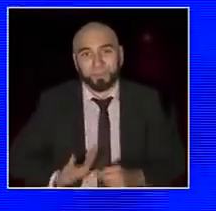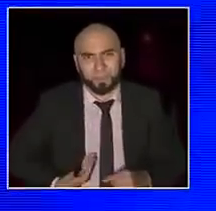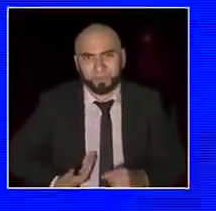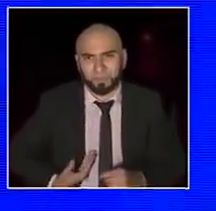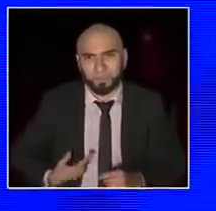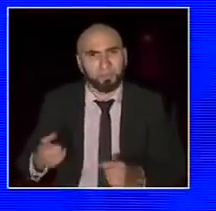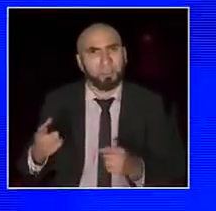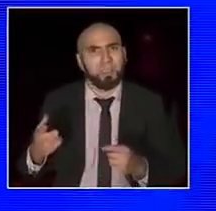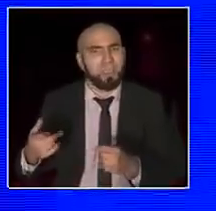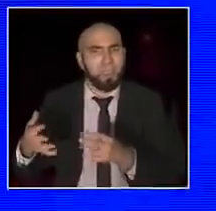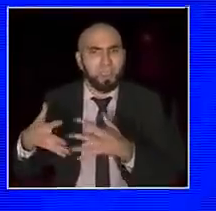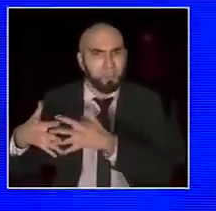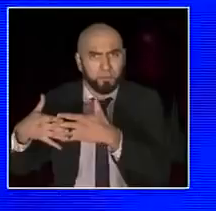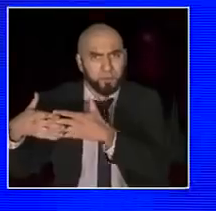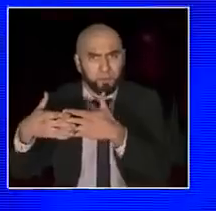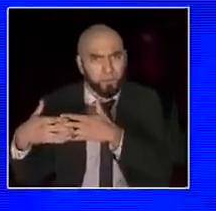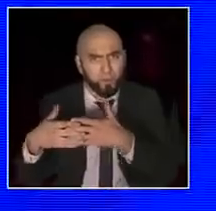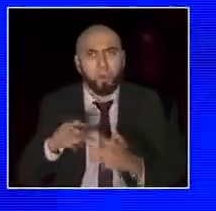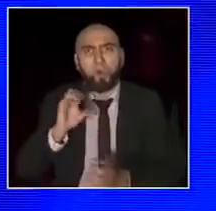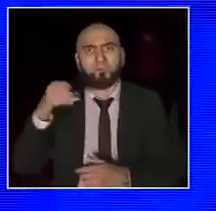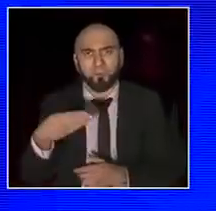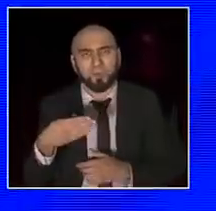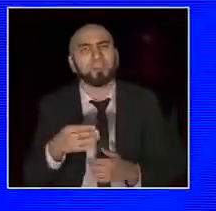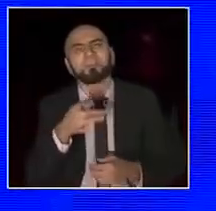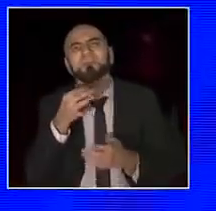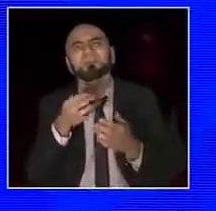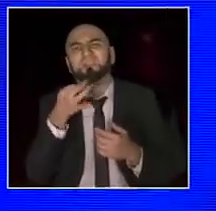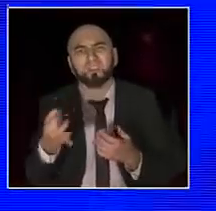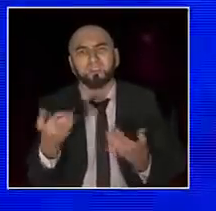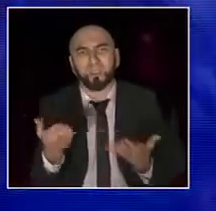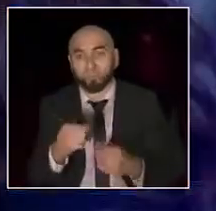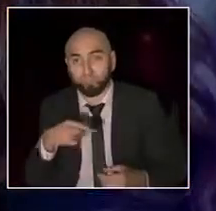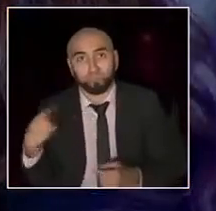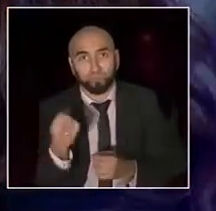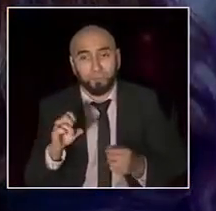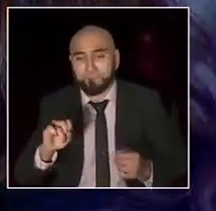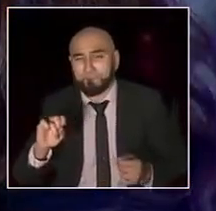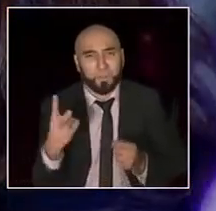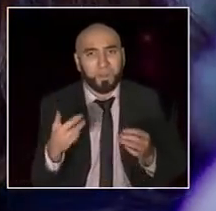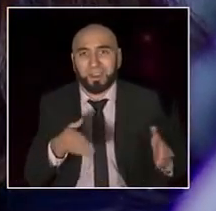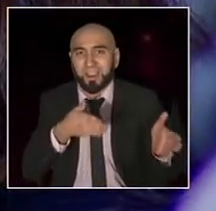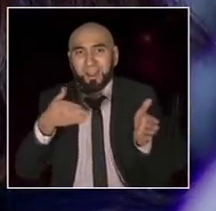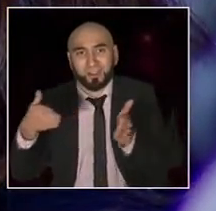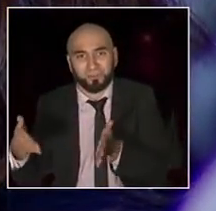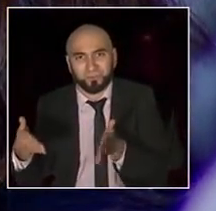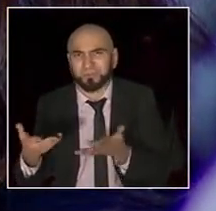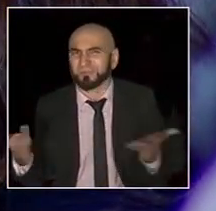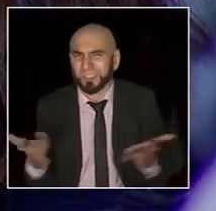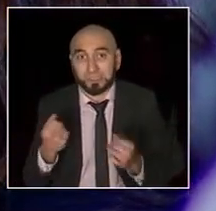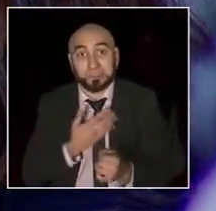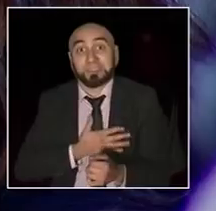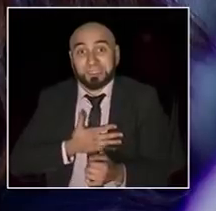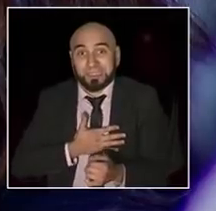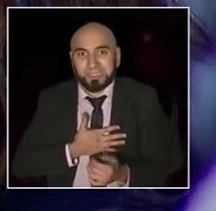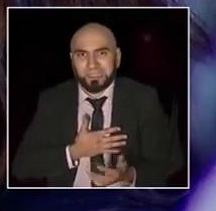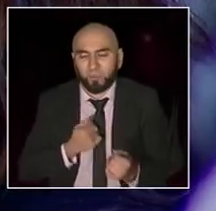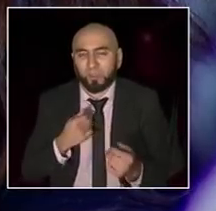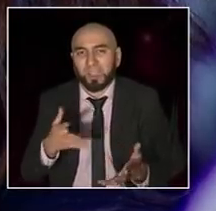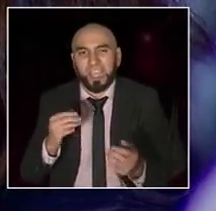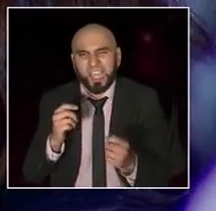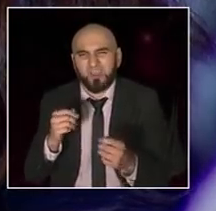americano, Barack Obama, dijo que somos la primera generación en sentir los efectos